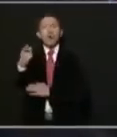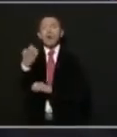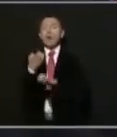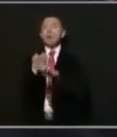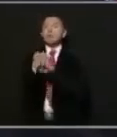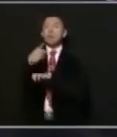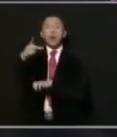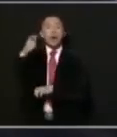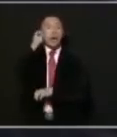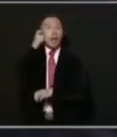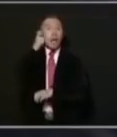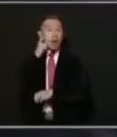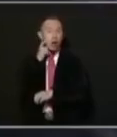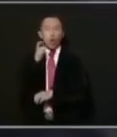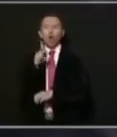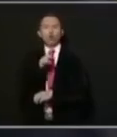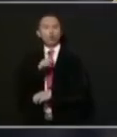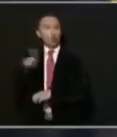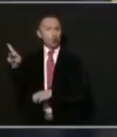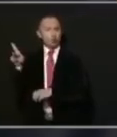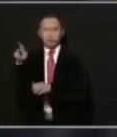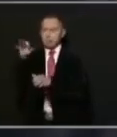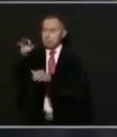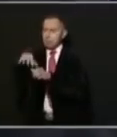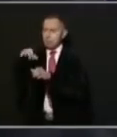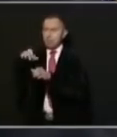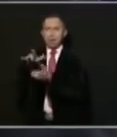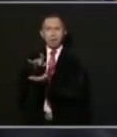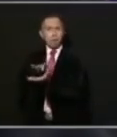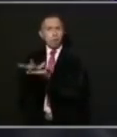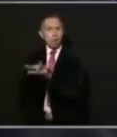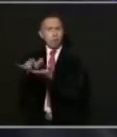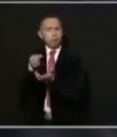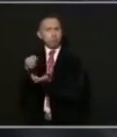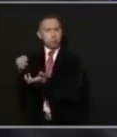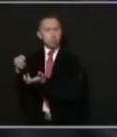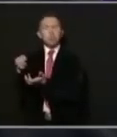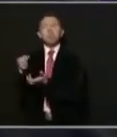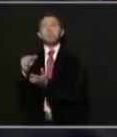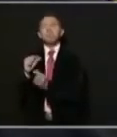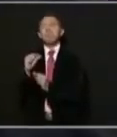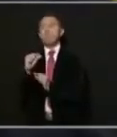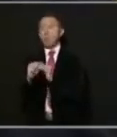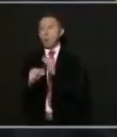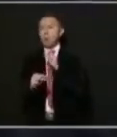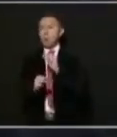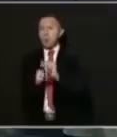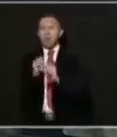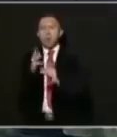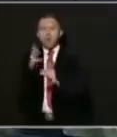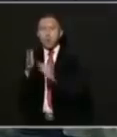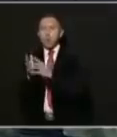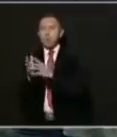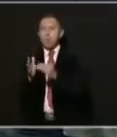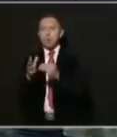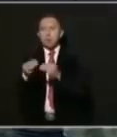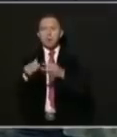de Guerrero, y así iremos ampliándolo en el resto del